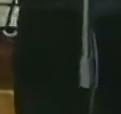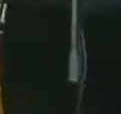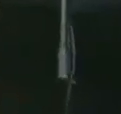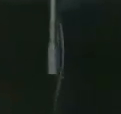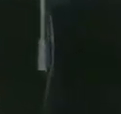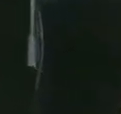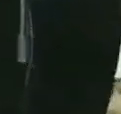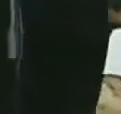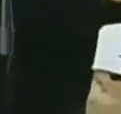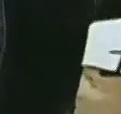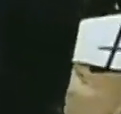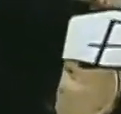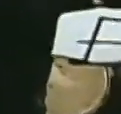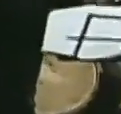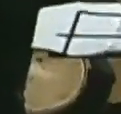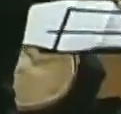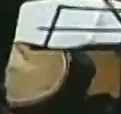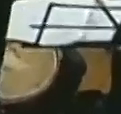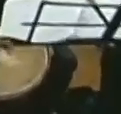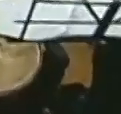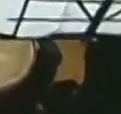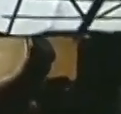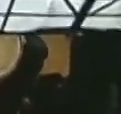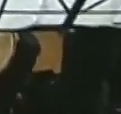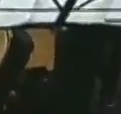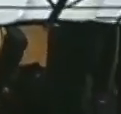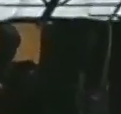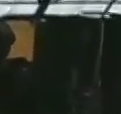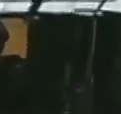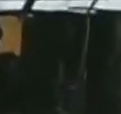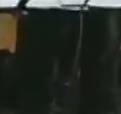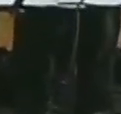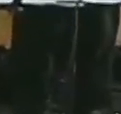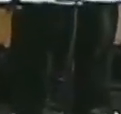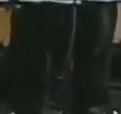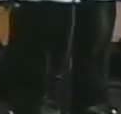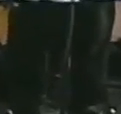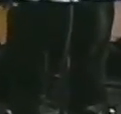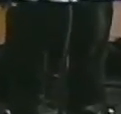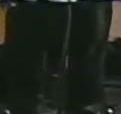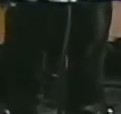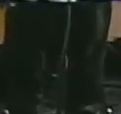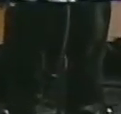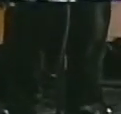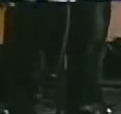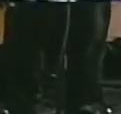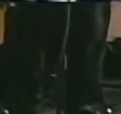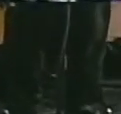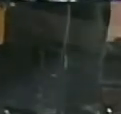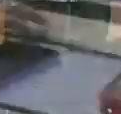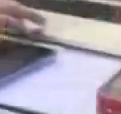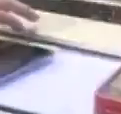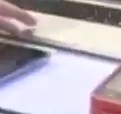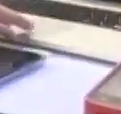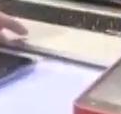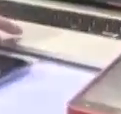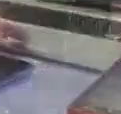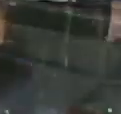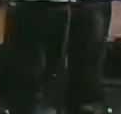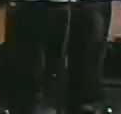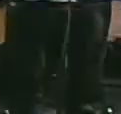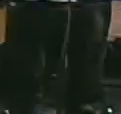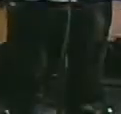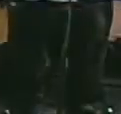el Petro, Petro, por amor a Venezuela. El Petro es tuyo, el Petro es mío, el Petro, Petro,